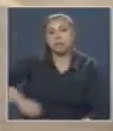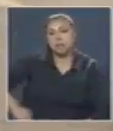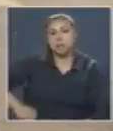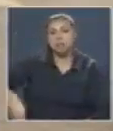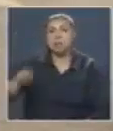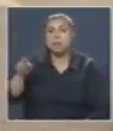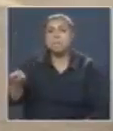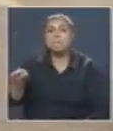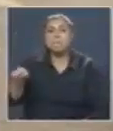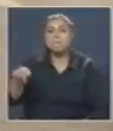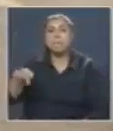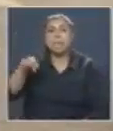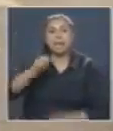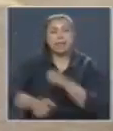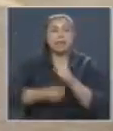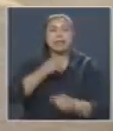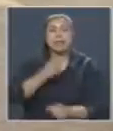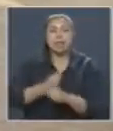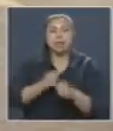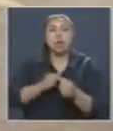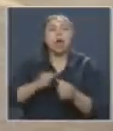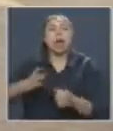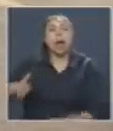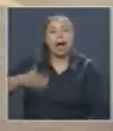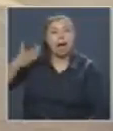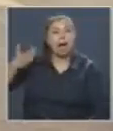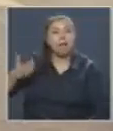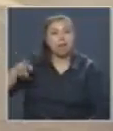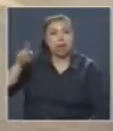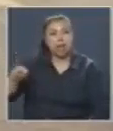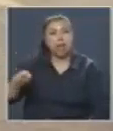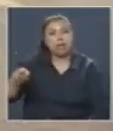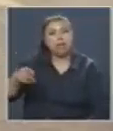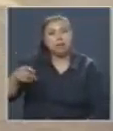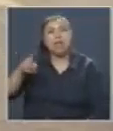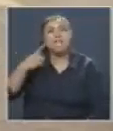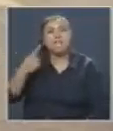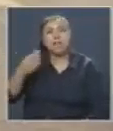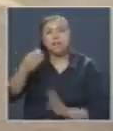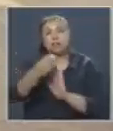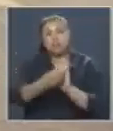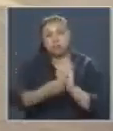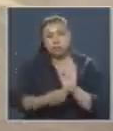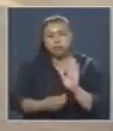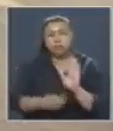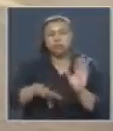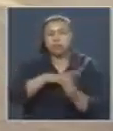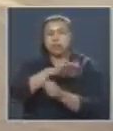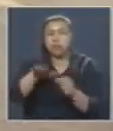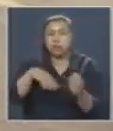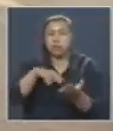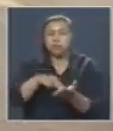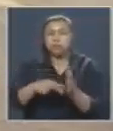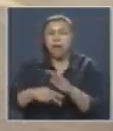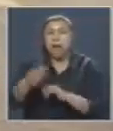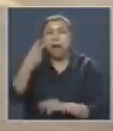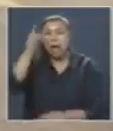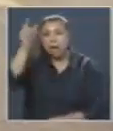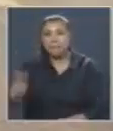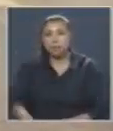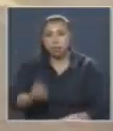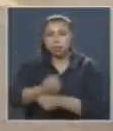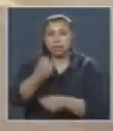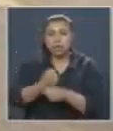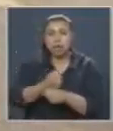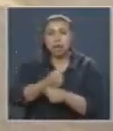este año abril y ahí se verán las consecuencias los trabajadores verán descontadas sus retenciones y